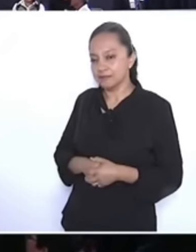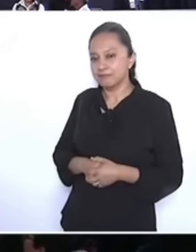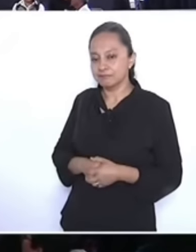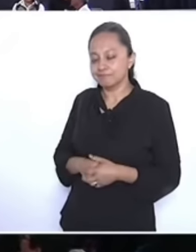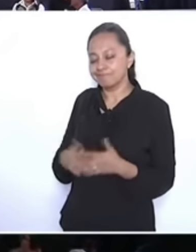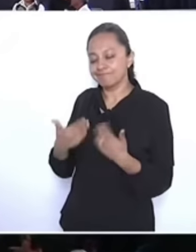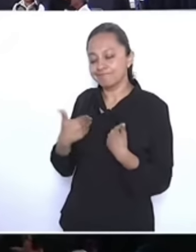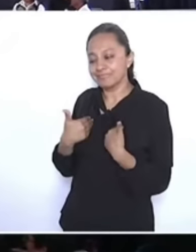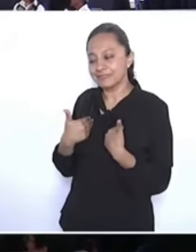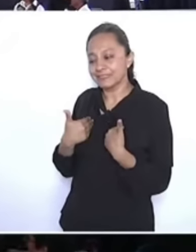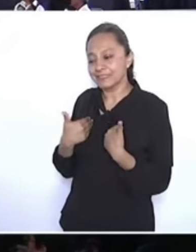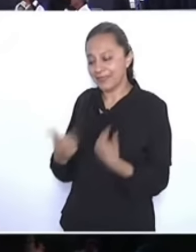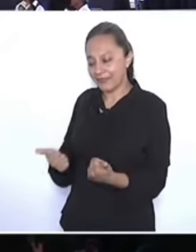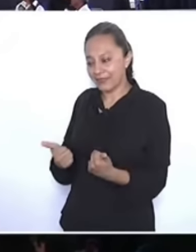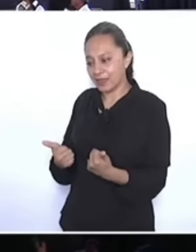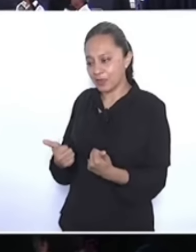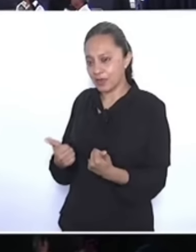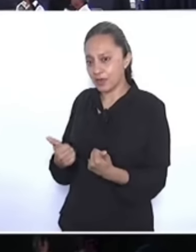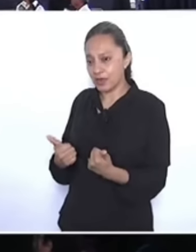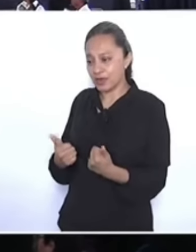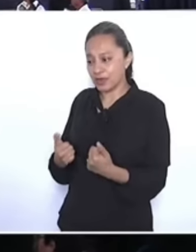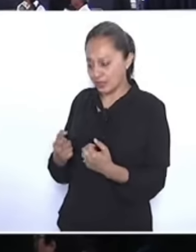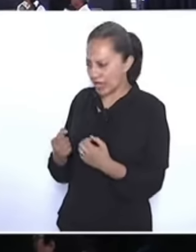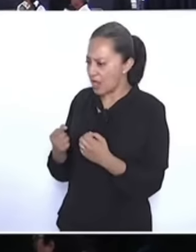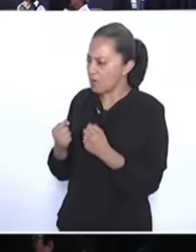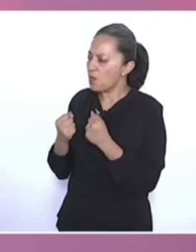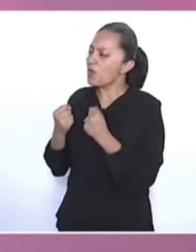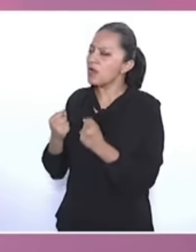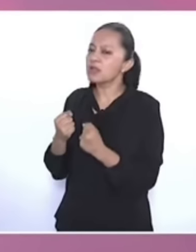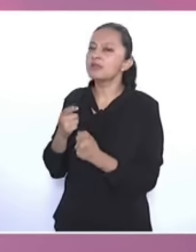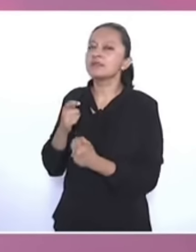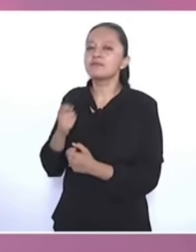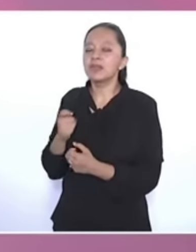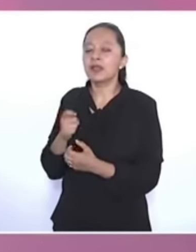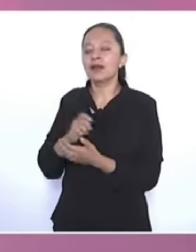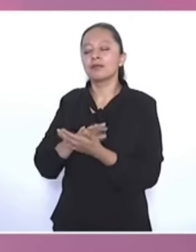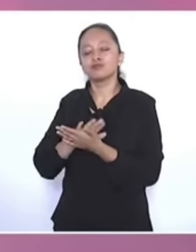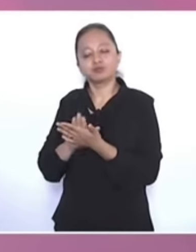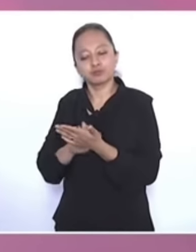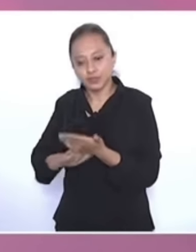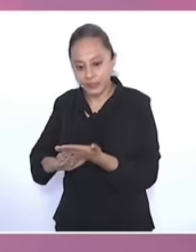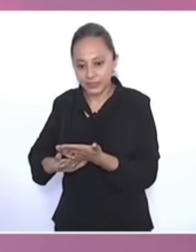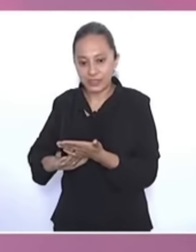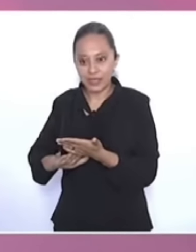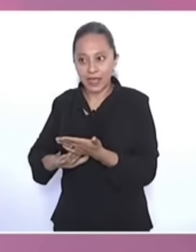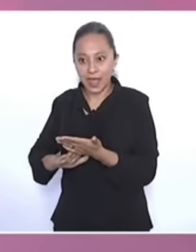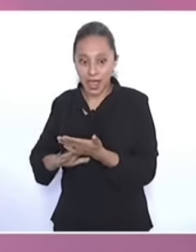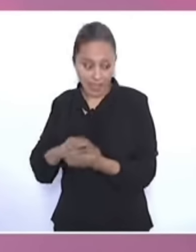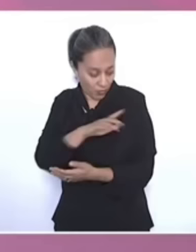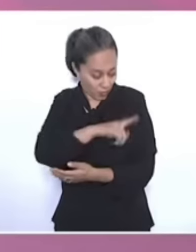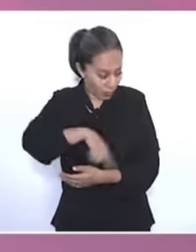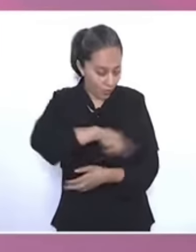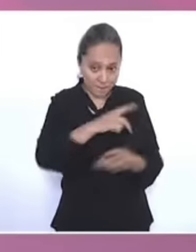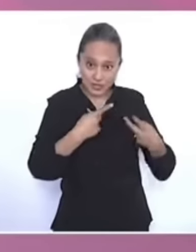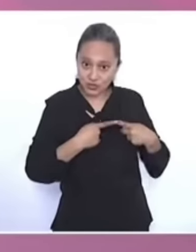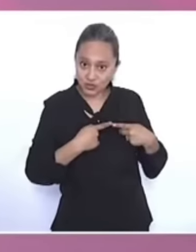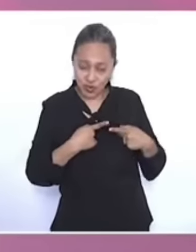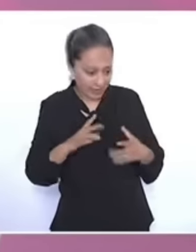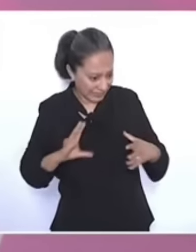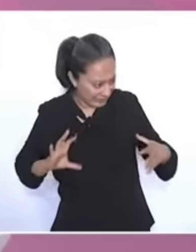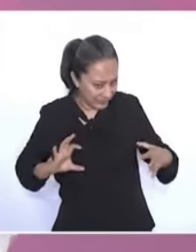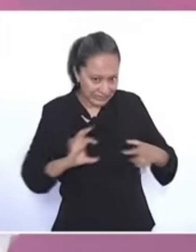Entender que el poder es humildad y que con el pueblo todo y sin el pueblo nada. Muchísimas